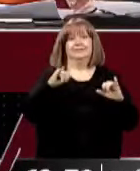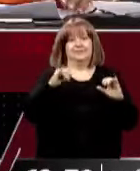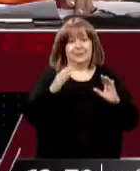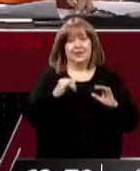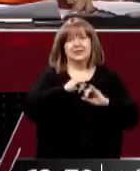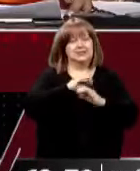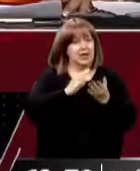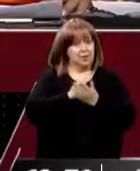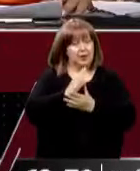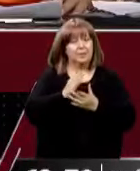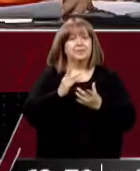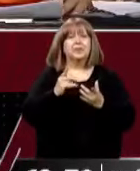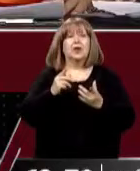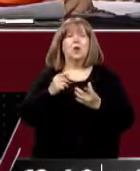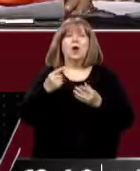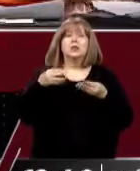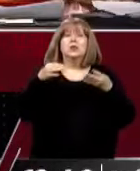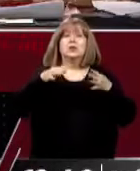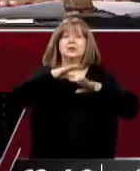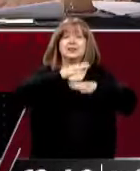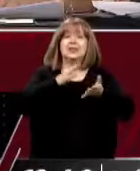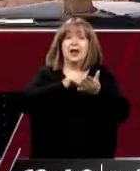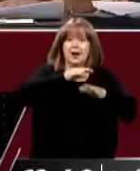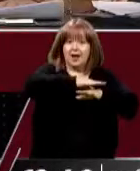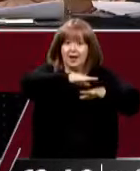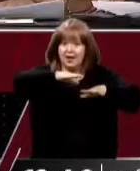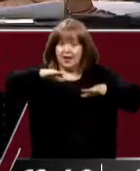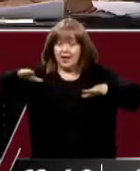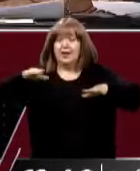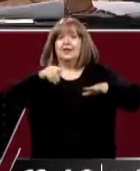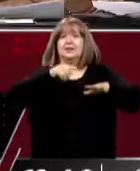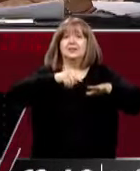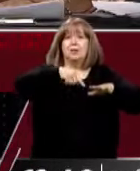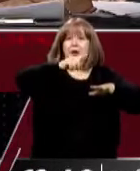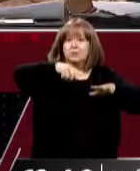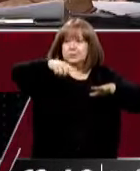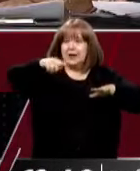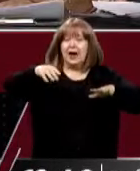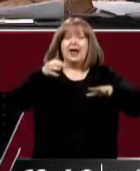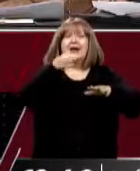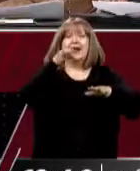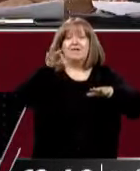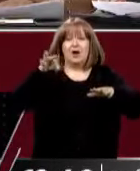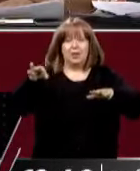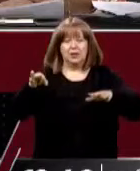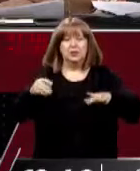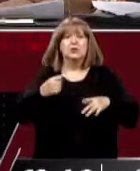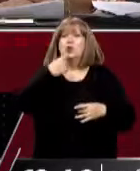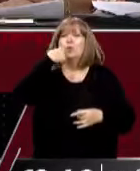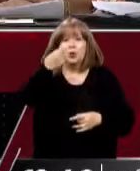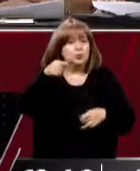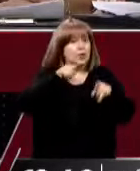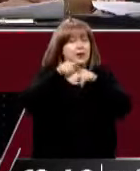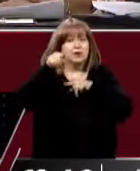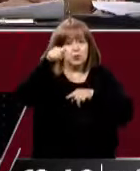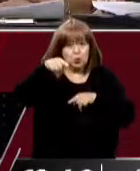provincia se le comunica. Cuando se hacen los relevamientos territoriales, se comunican, porque es parte de un protocolo. O sea, son mapuches y eso también está constatado.